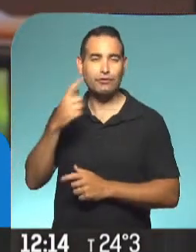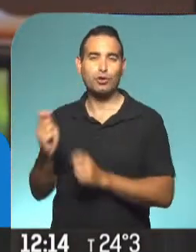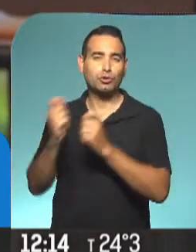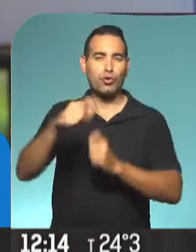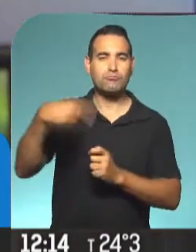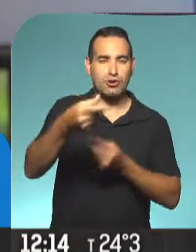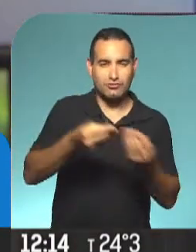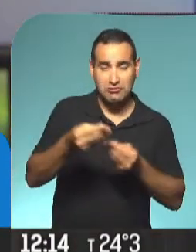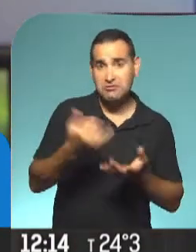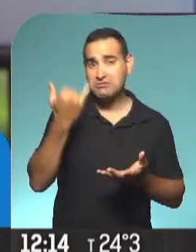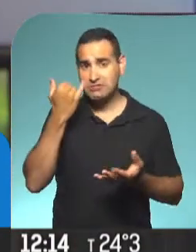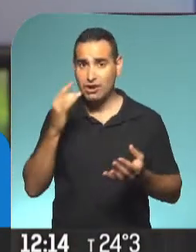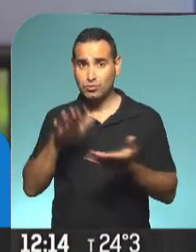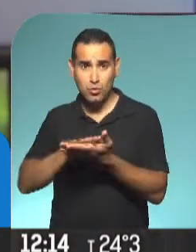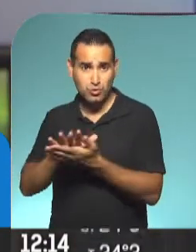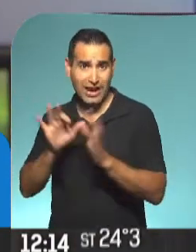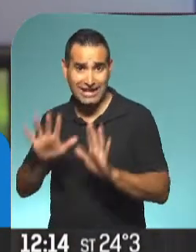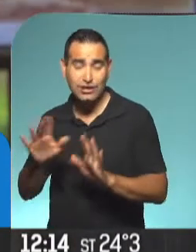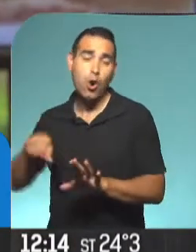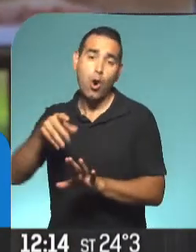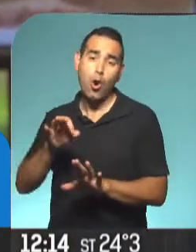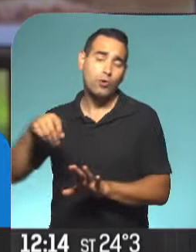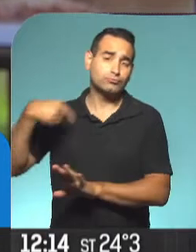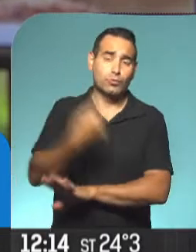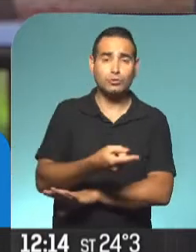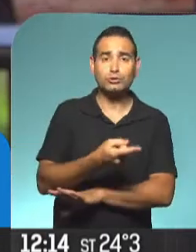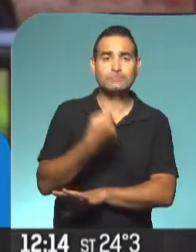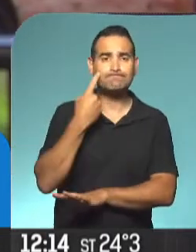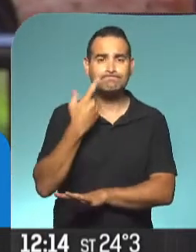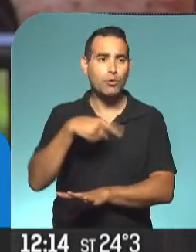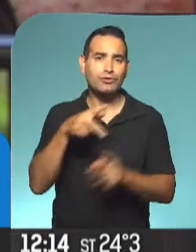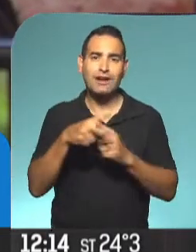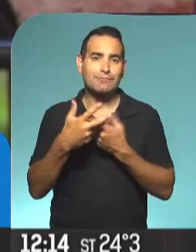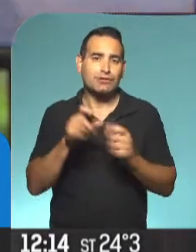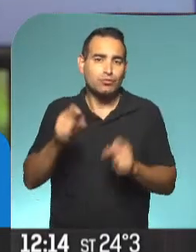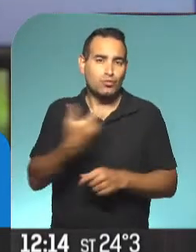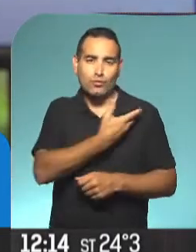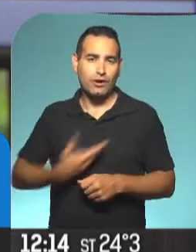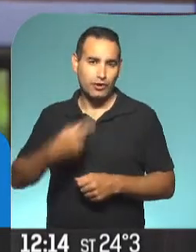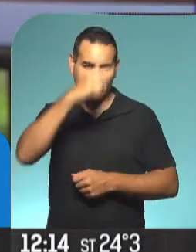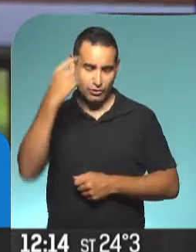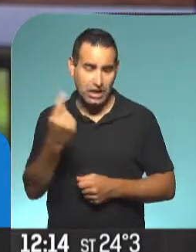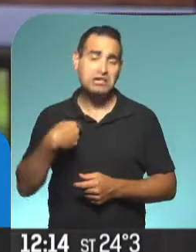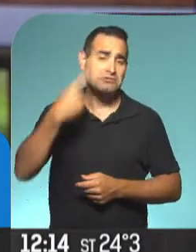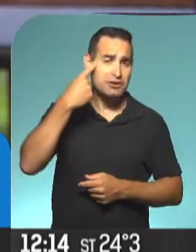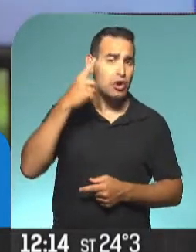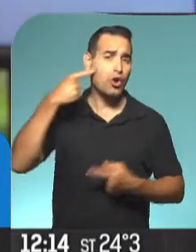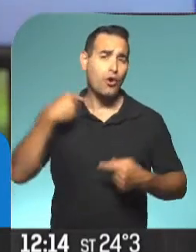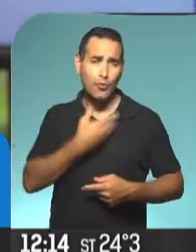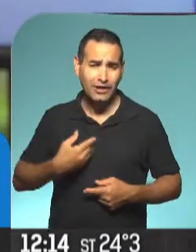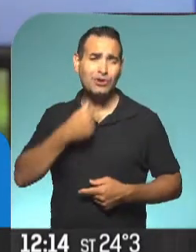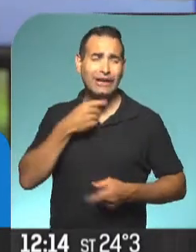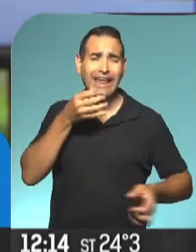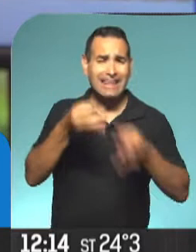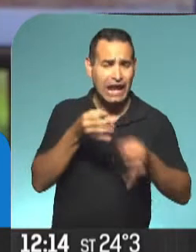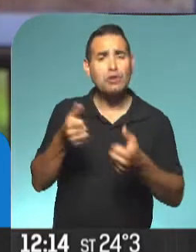y se soluciona de esa manera, o tenés que tratar de lograr con las herramientas que tiene el Estado Nacional. Me parece que el gobierno apunta para el diálogo, yo eso